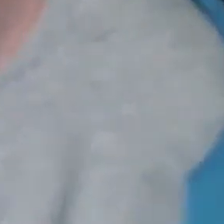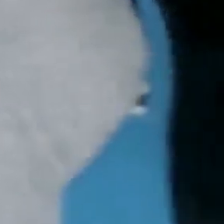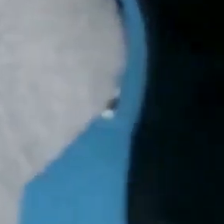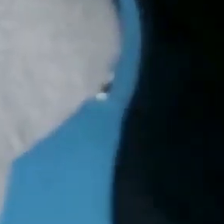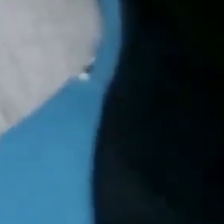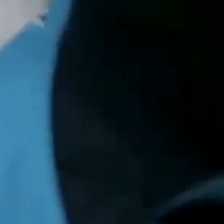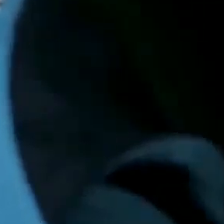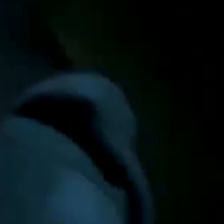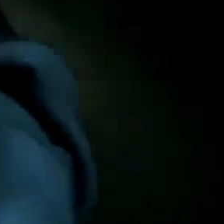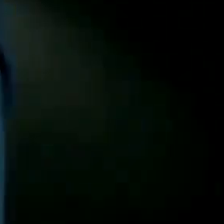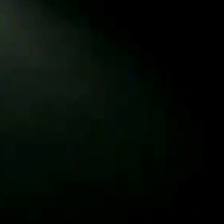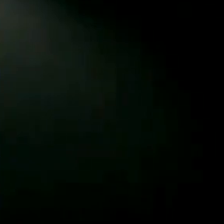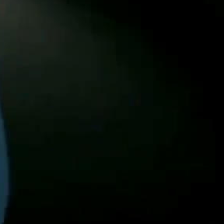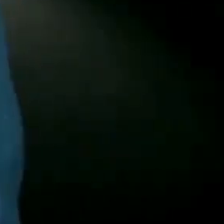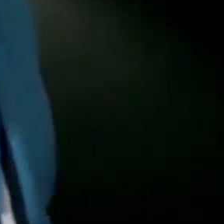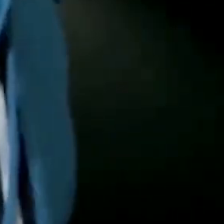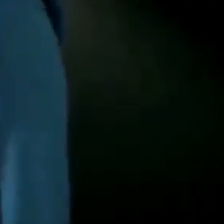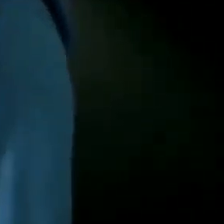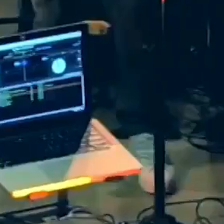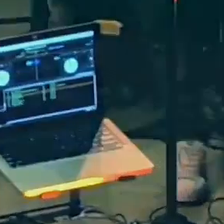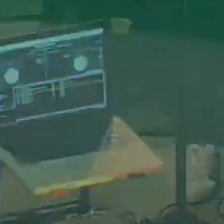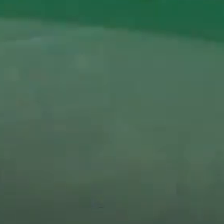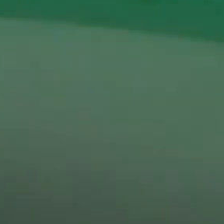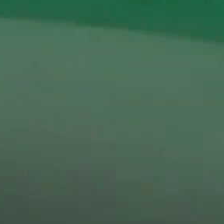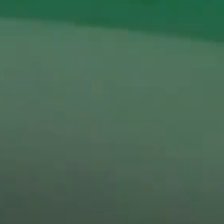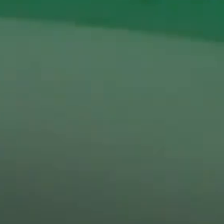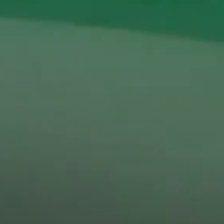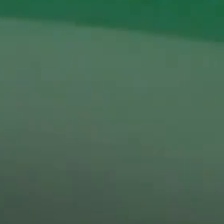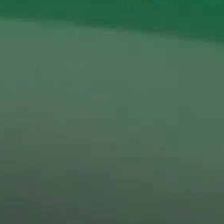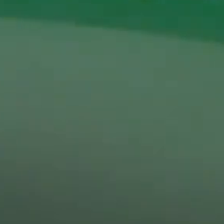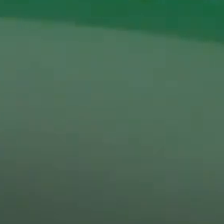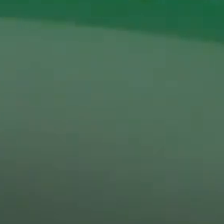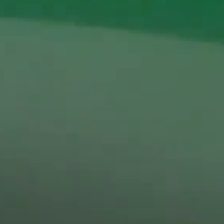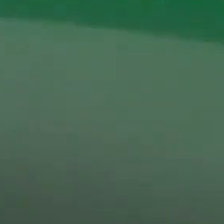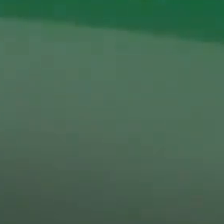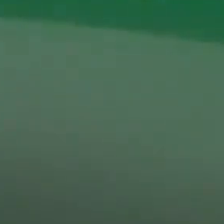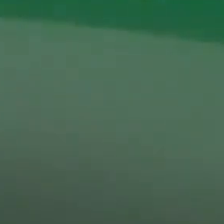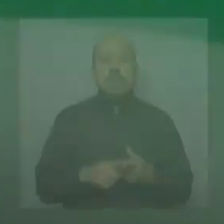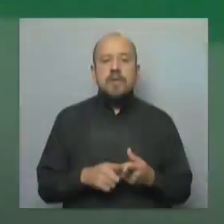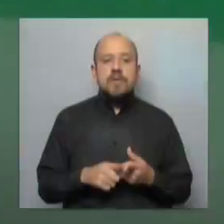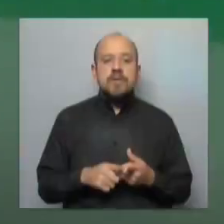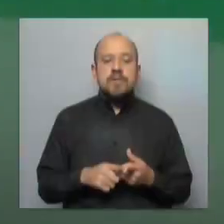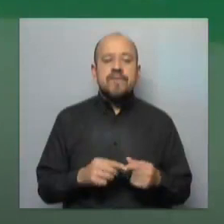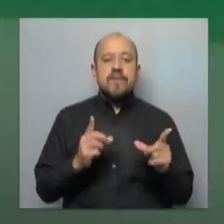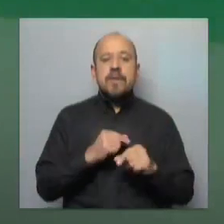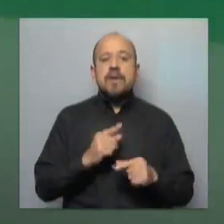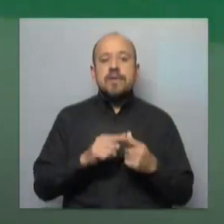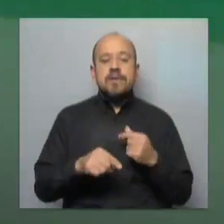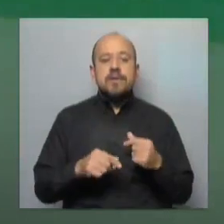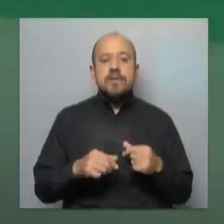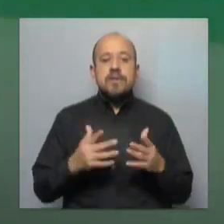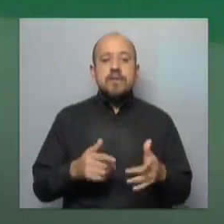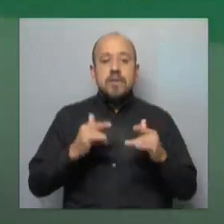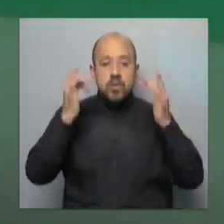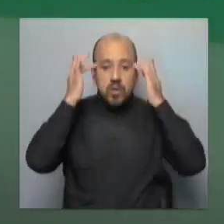sin prisa no preciso estamos en el tramo final de la edición de hoy de 9 de noticias la edición se entrar